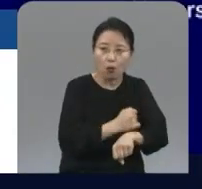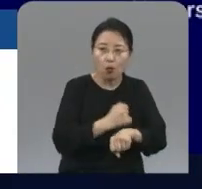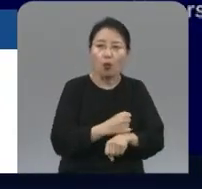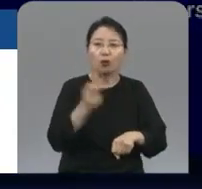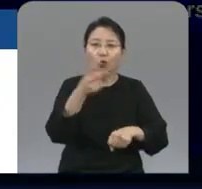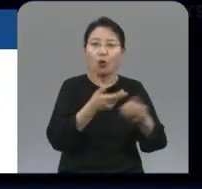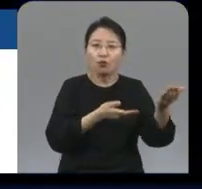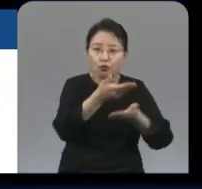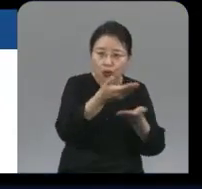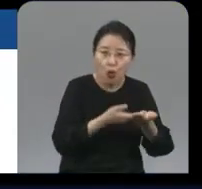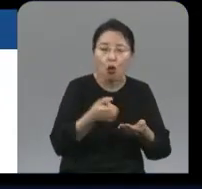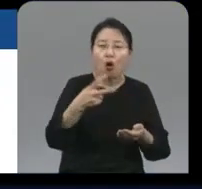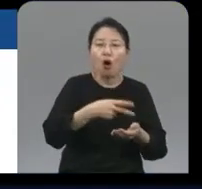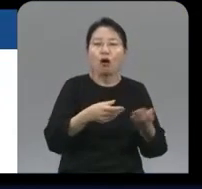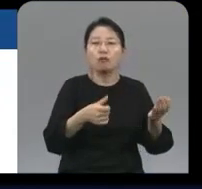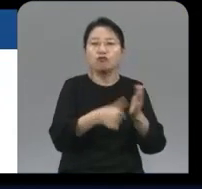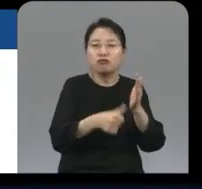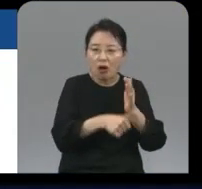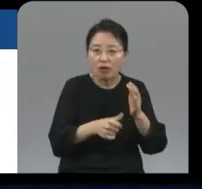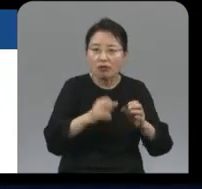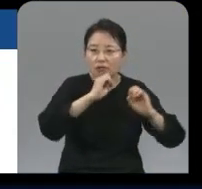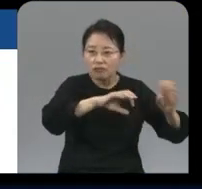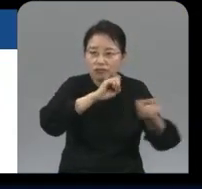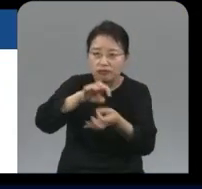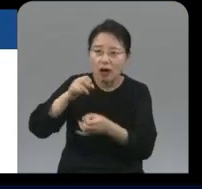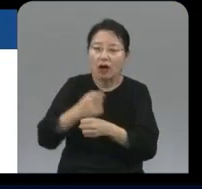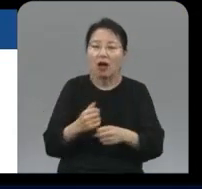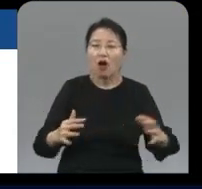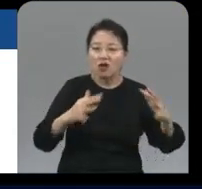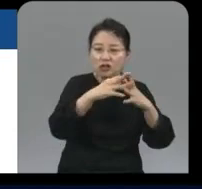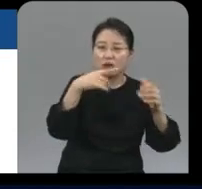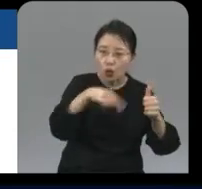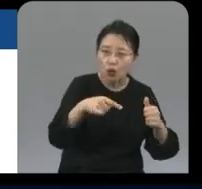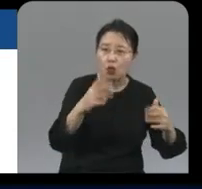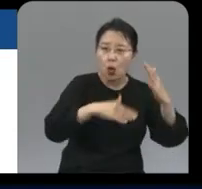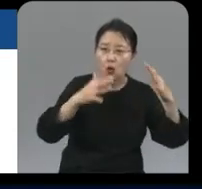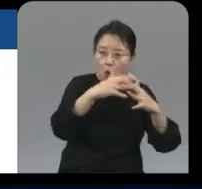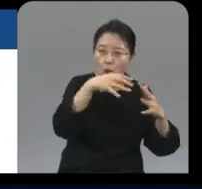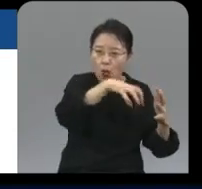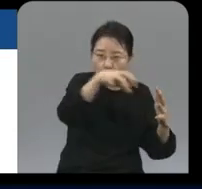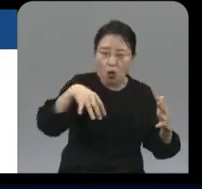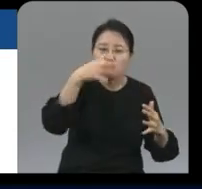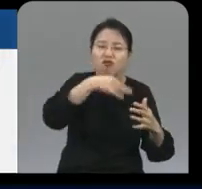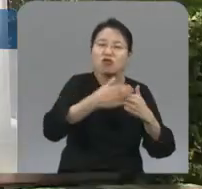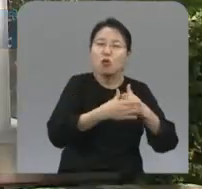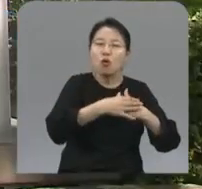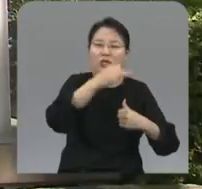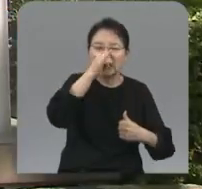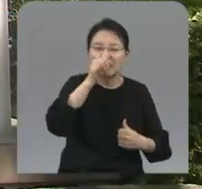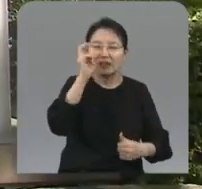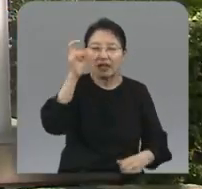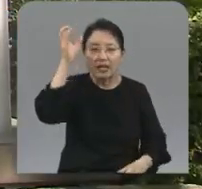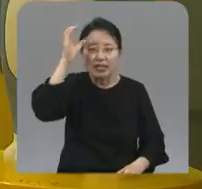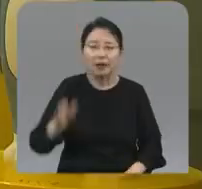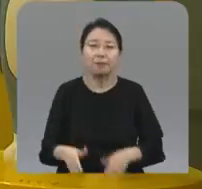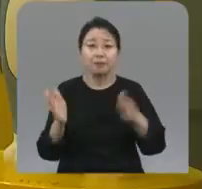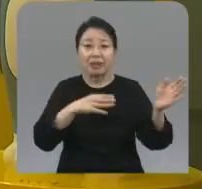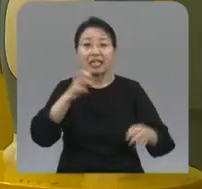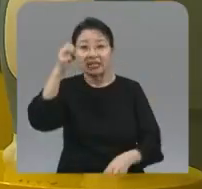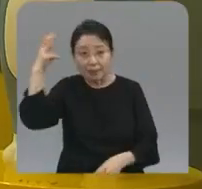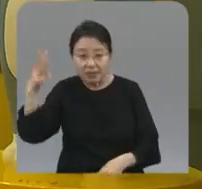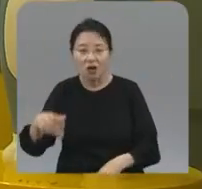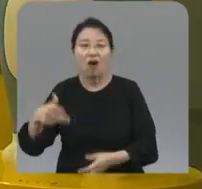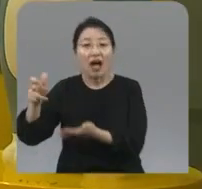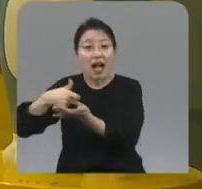fuerte rivalidad entre las principales empresas tecnológicas por obtener antes que sus competidoras las claves para lograr una oposición dominante en el mercado